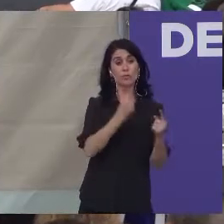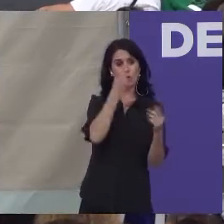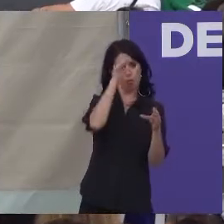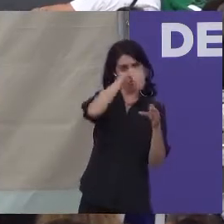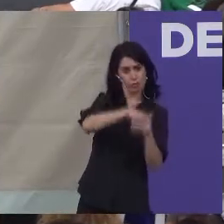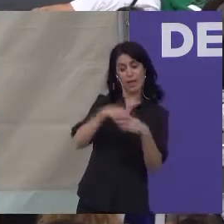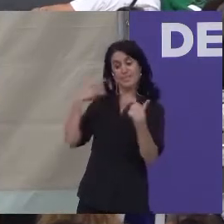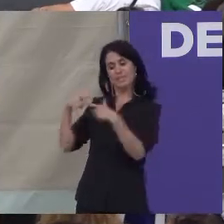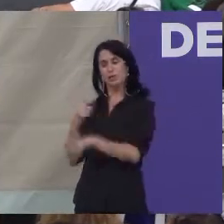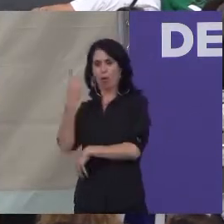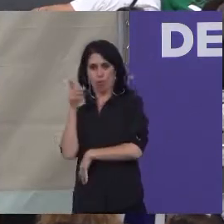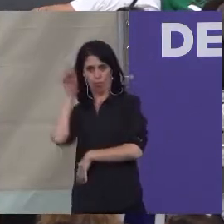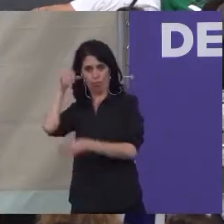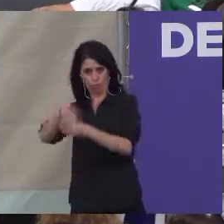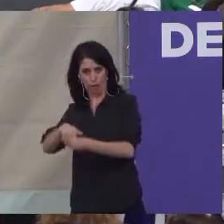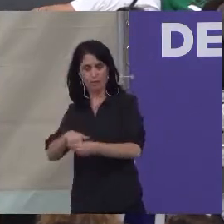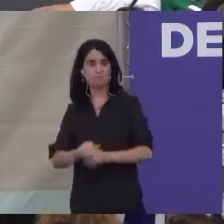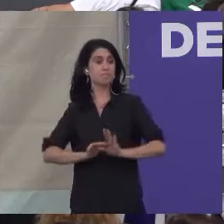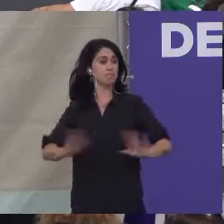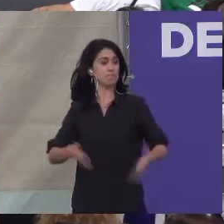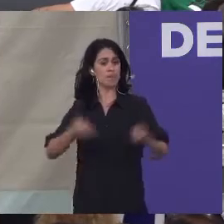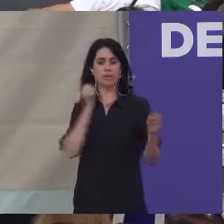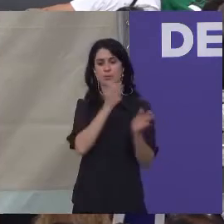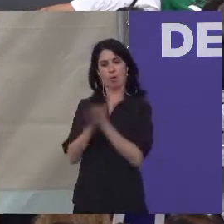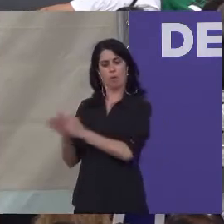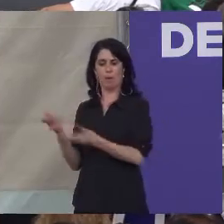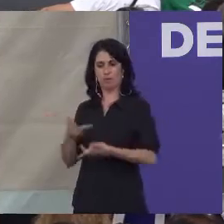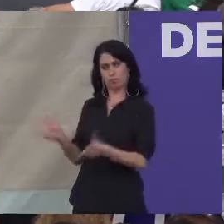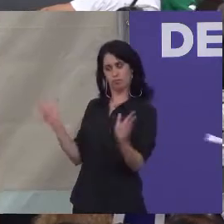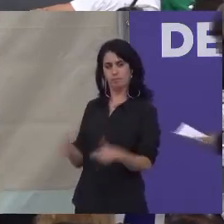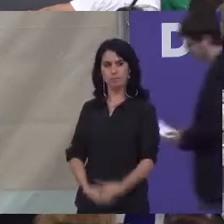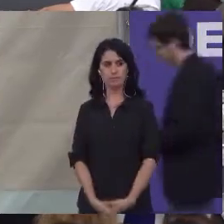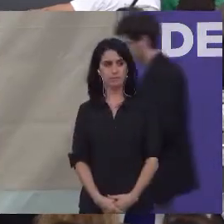sectorial. I sense més vos deixo en els companys i companyes. Moltes gràcies.